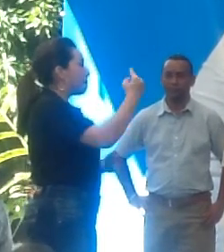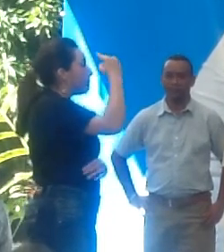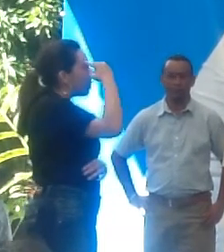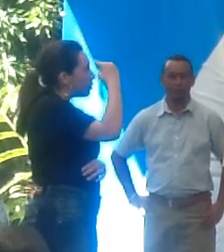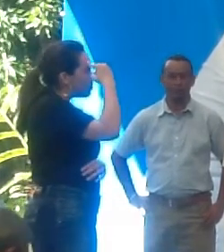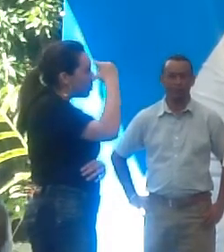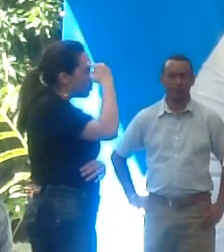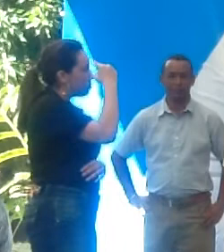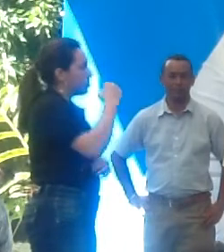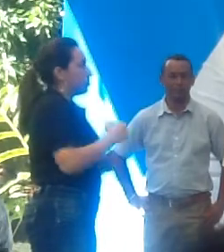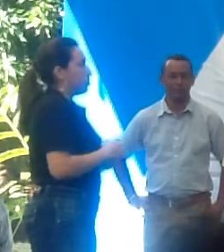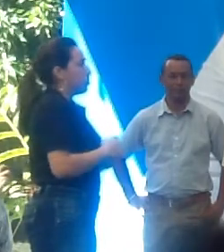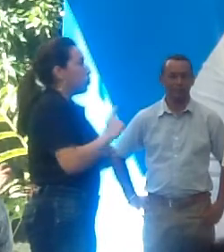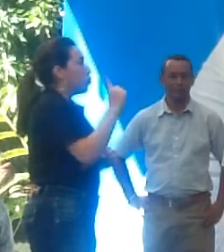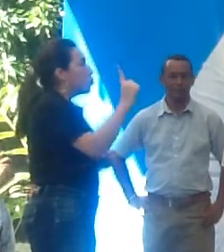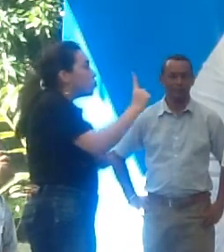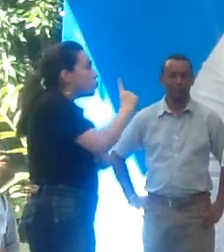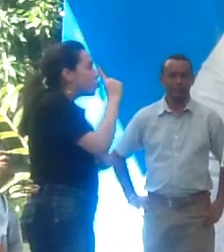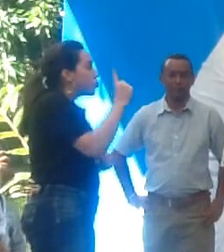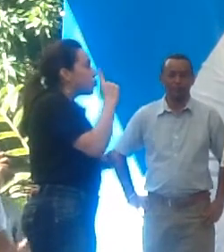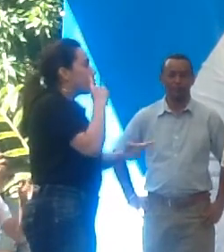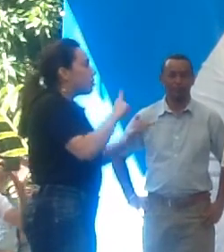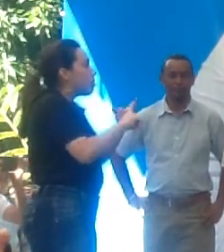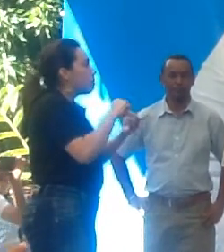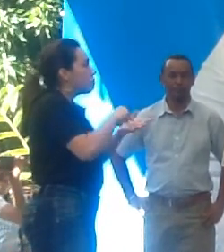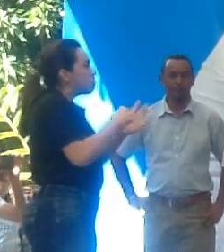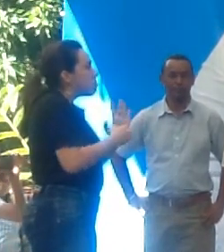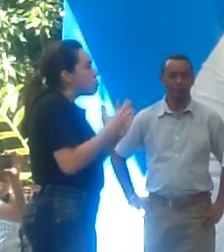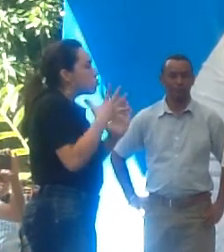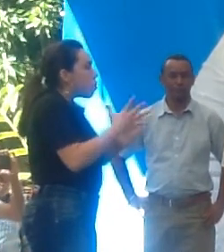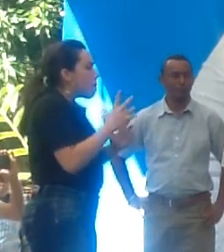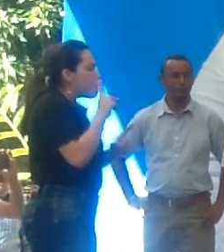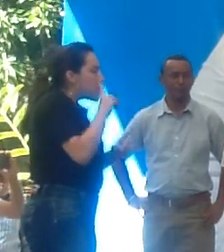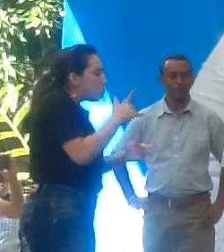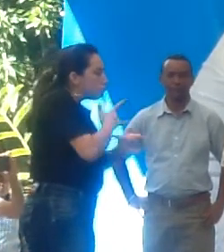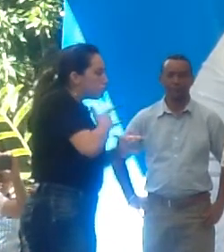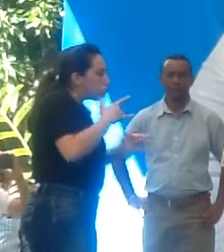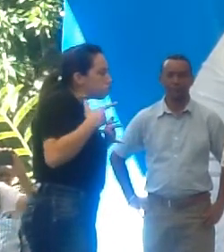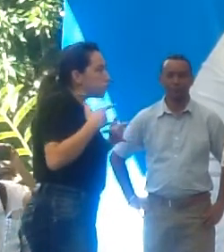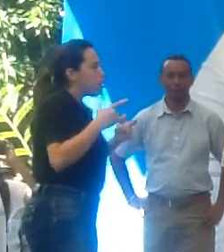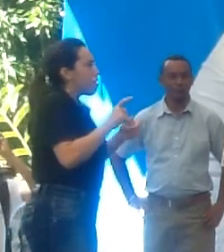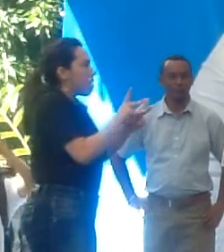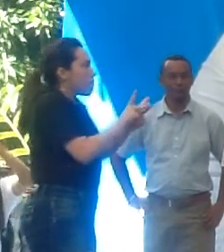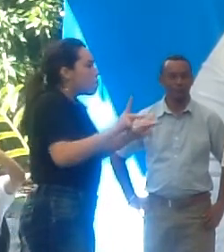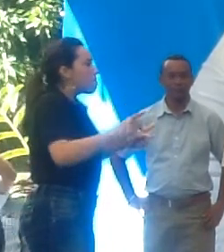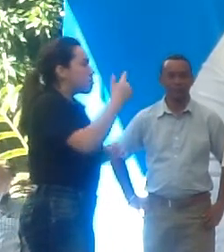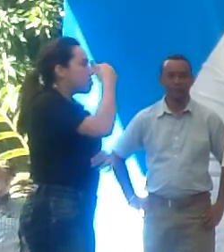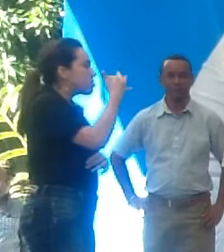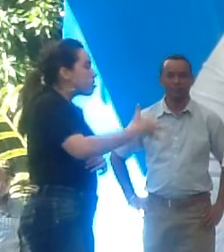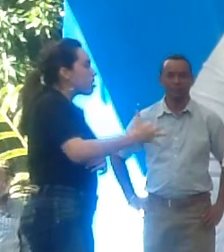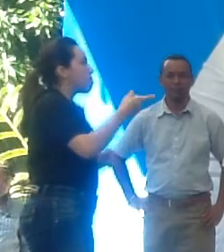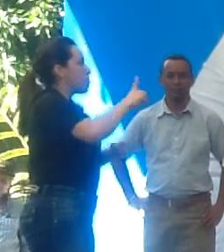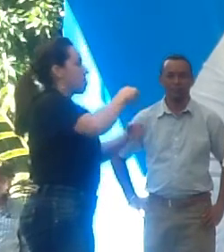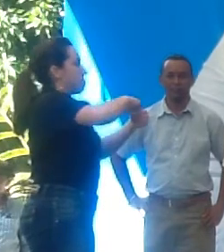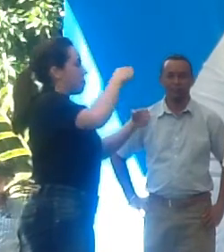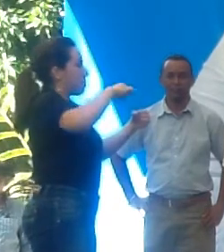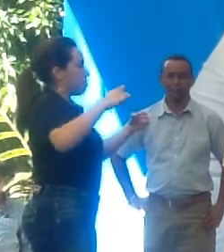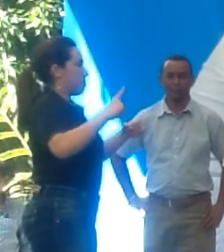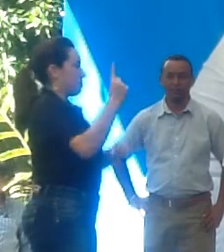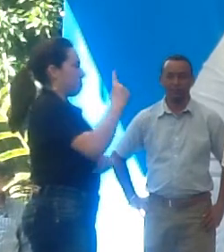pensando única y exclusivamente en el bienestar de los ciudadanos samarios y magdalenenses.